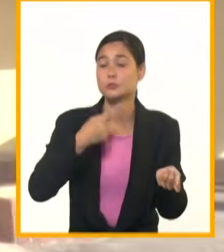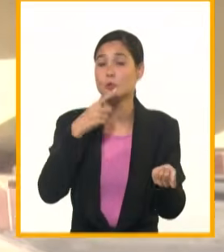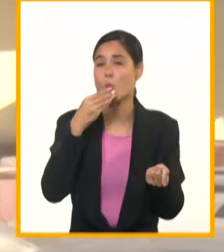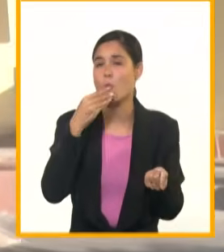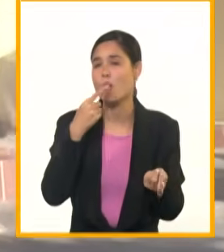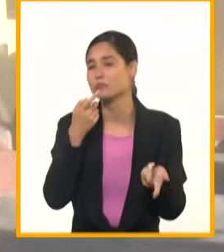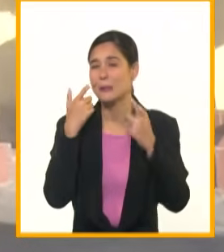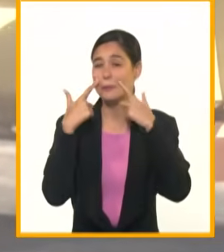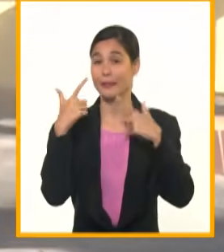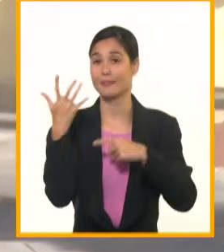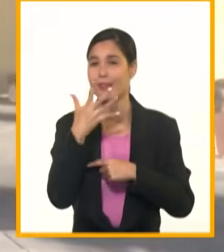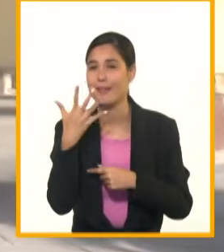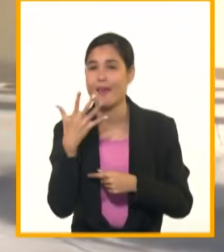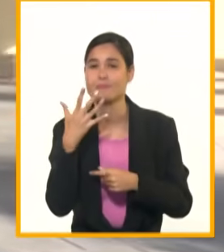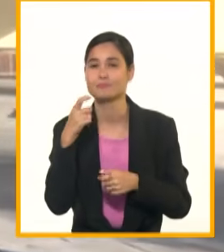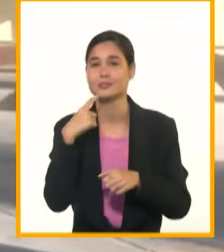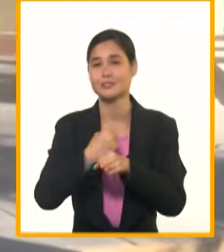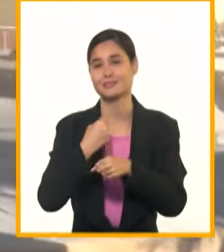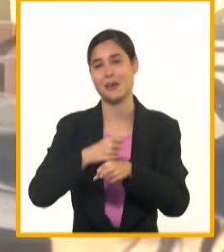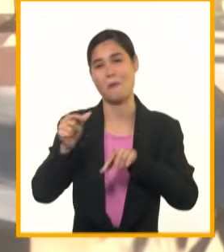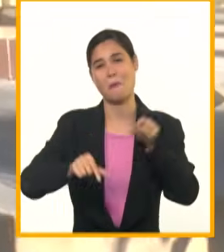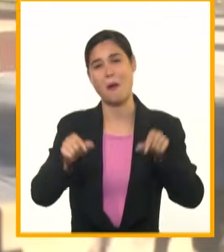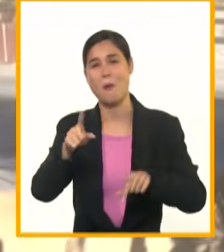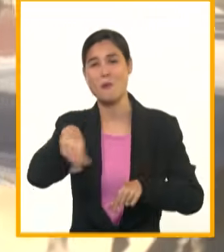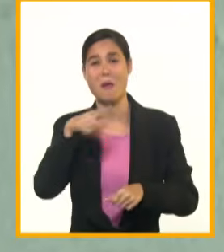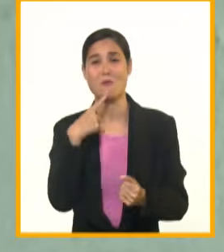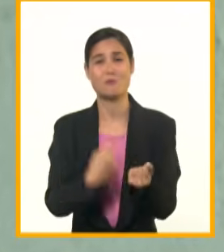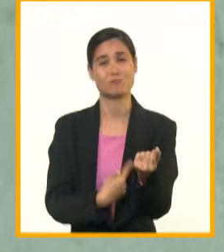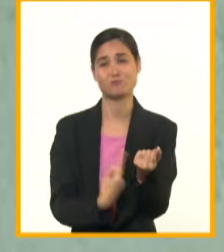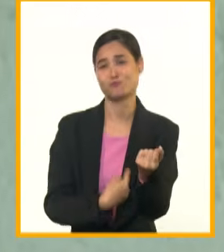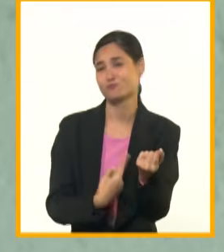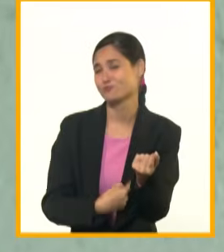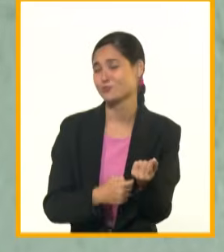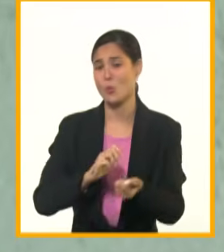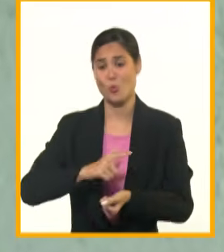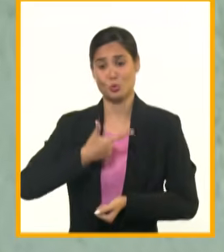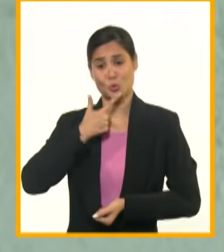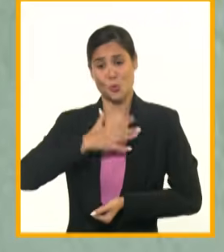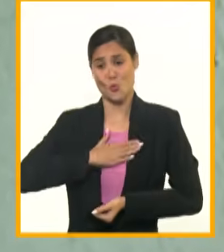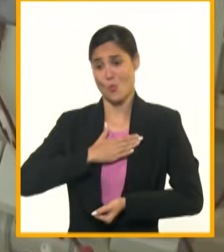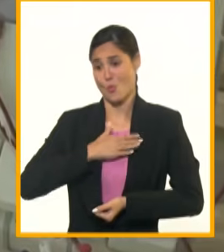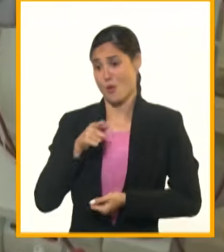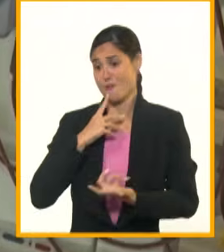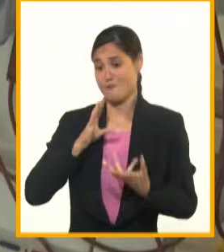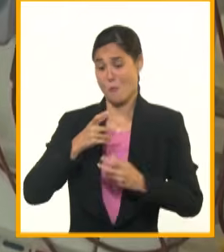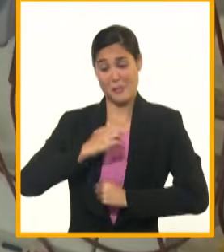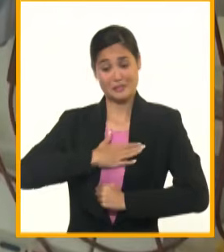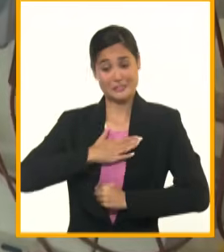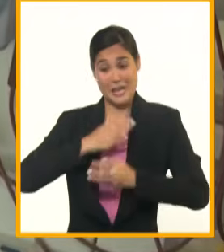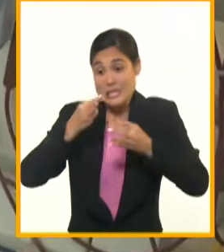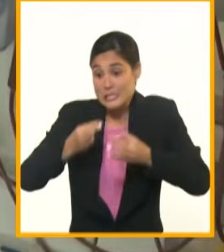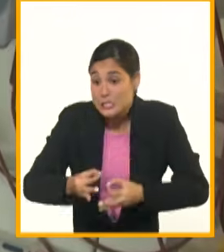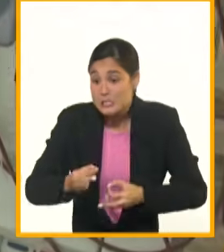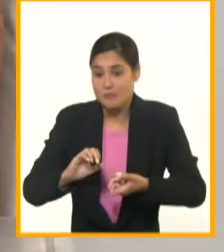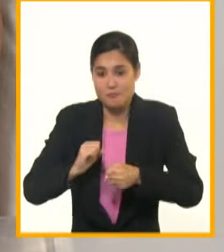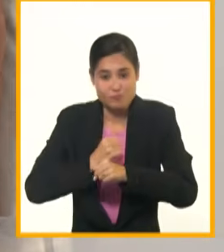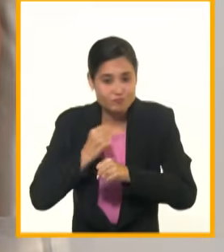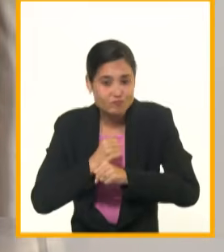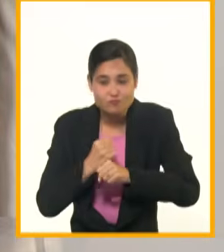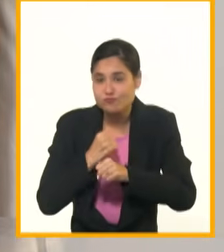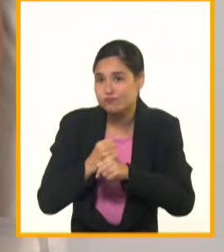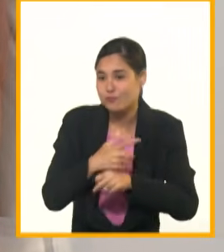una cultura de trabajo, una tradición en la calidad de lo que se hace, y